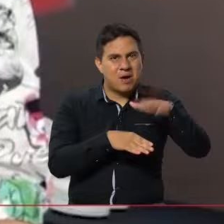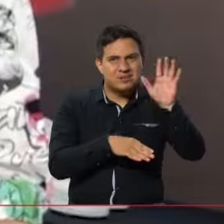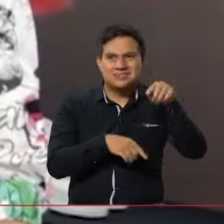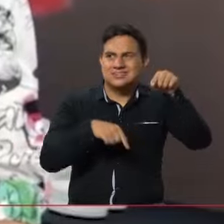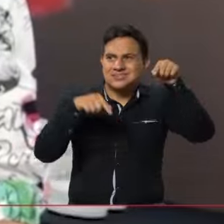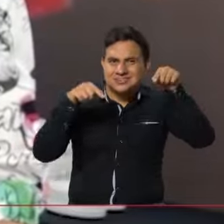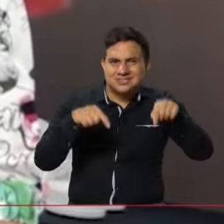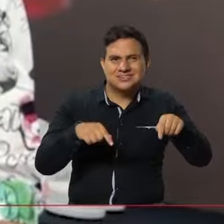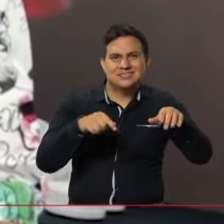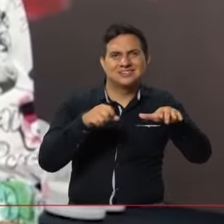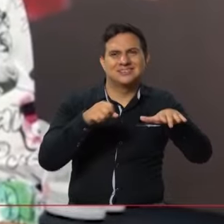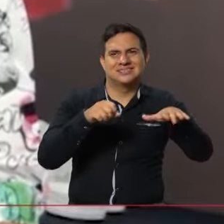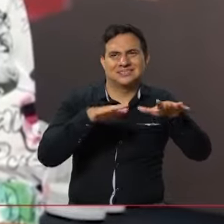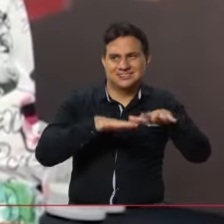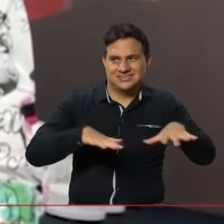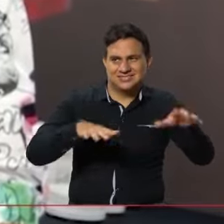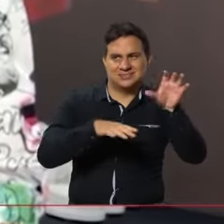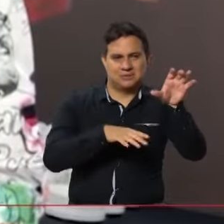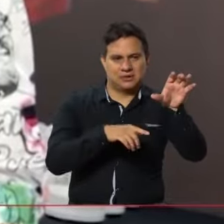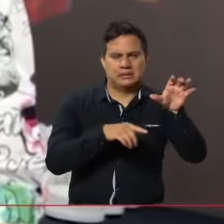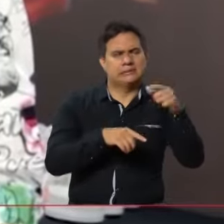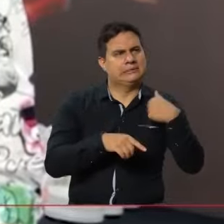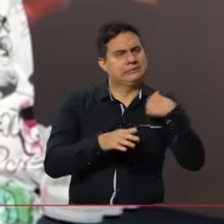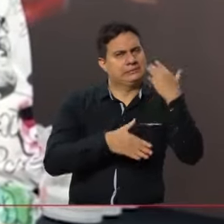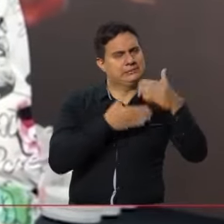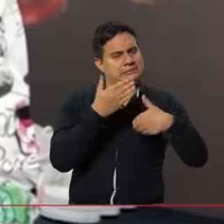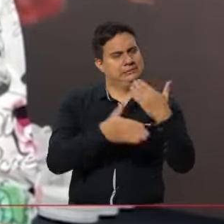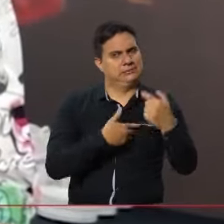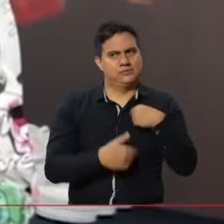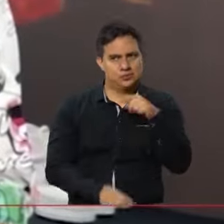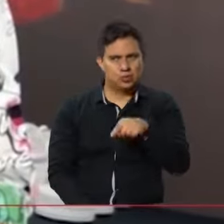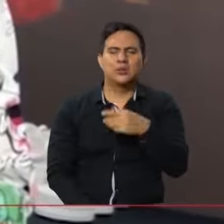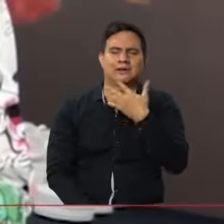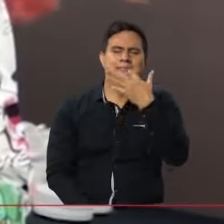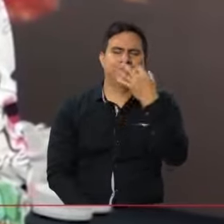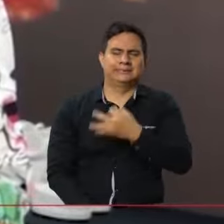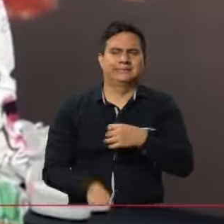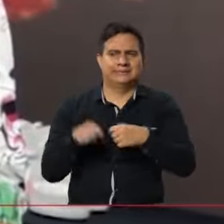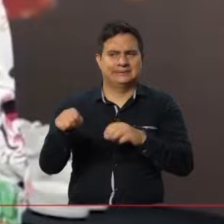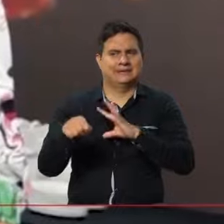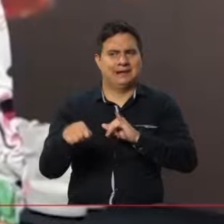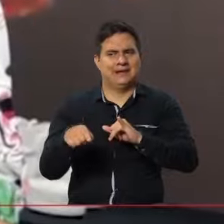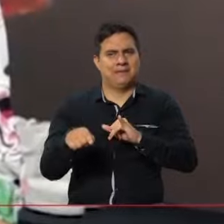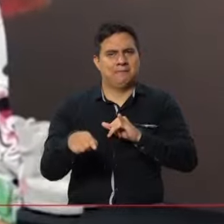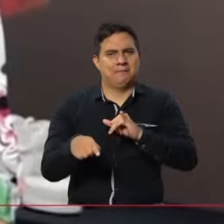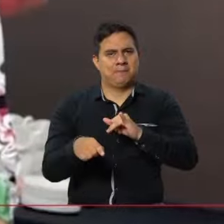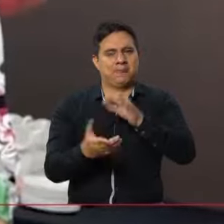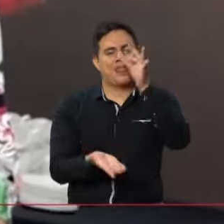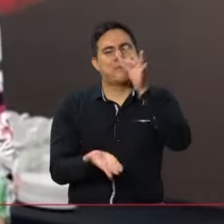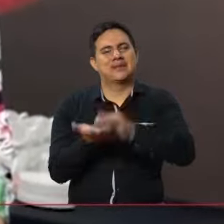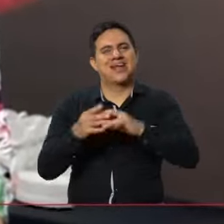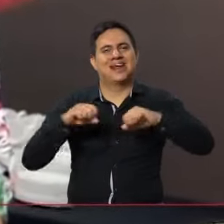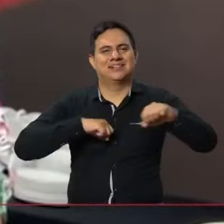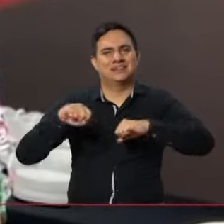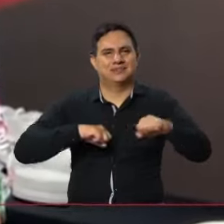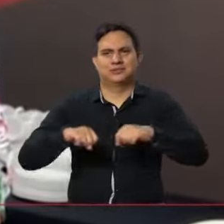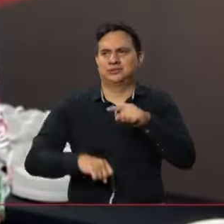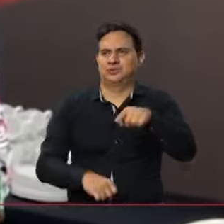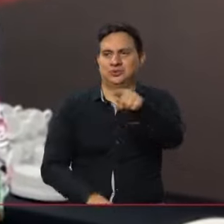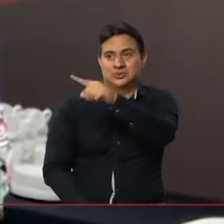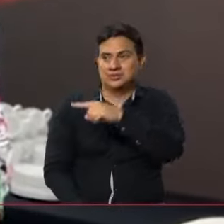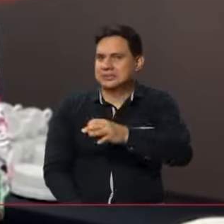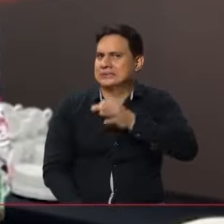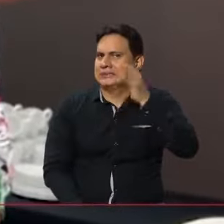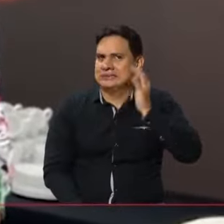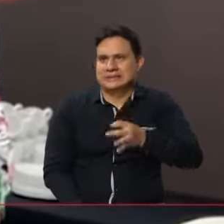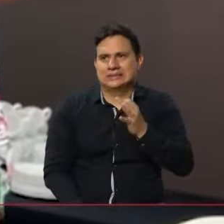Pero ya con el tiempo me di cuenta que ustedes son verdaderamente la capital de la salsa porque desayunan, cenan y almuerzan salsa.